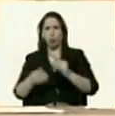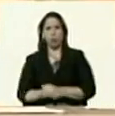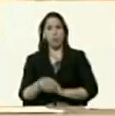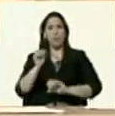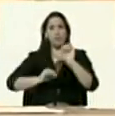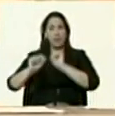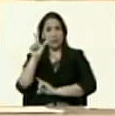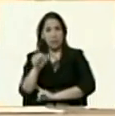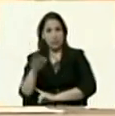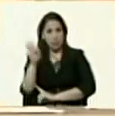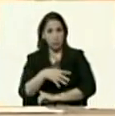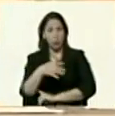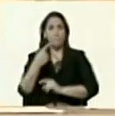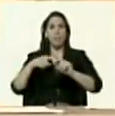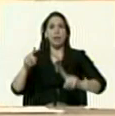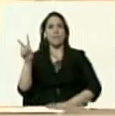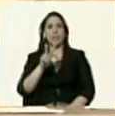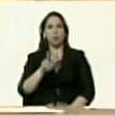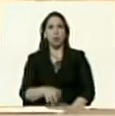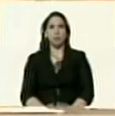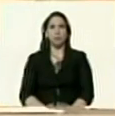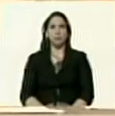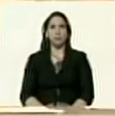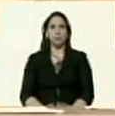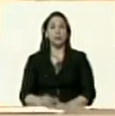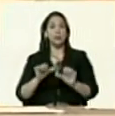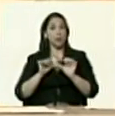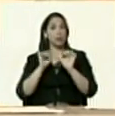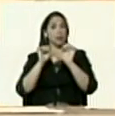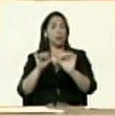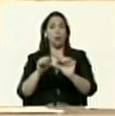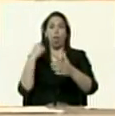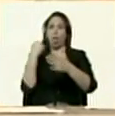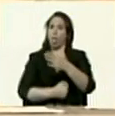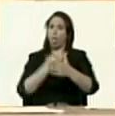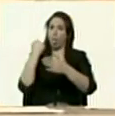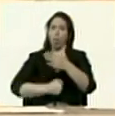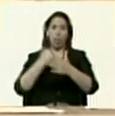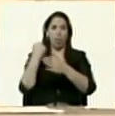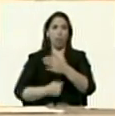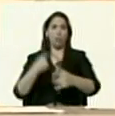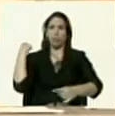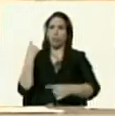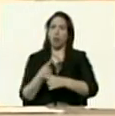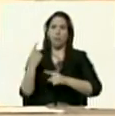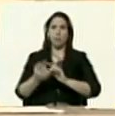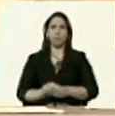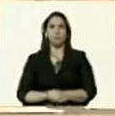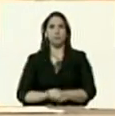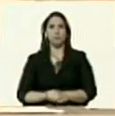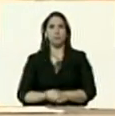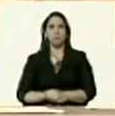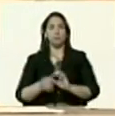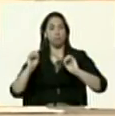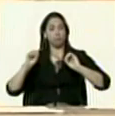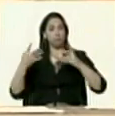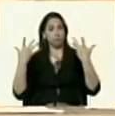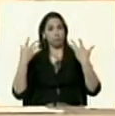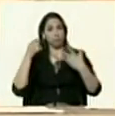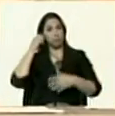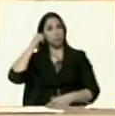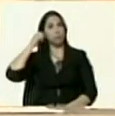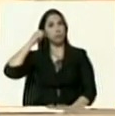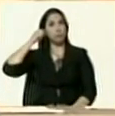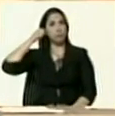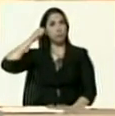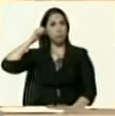para Venezuela. Y seguiremos insistiendo en que se den, logremos,